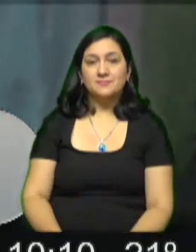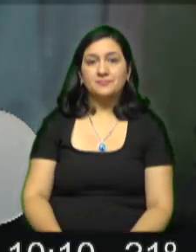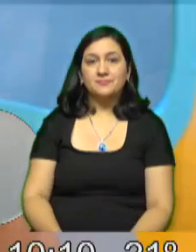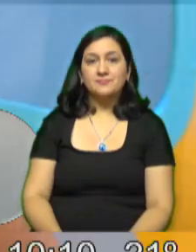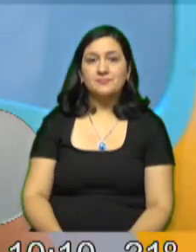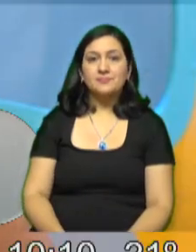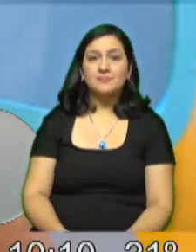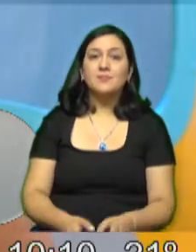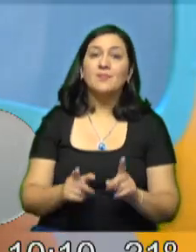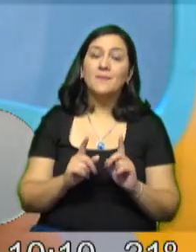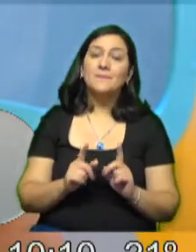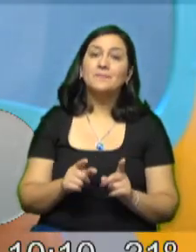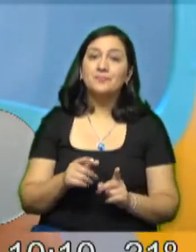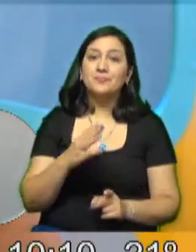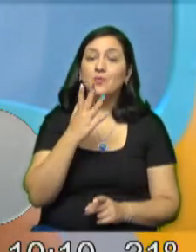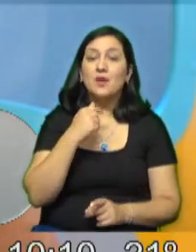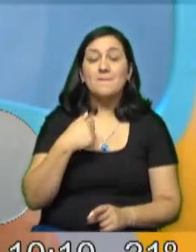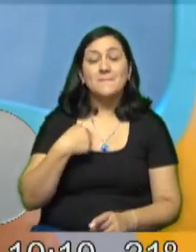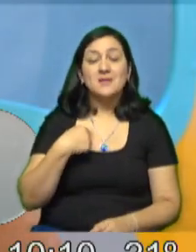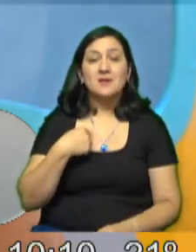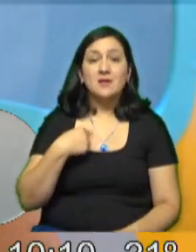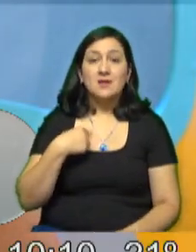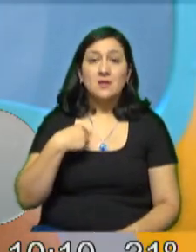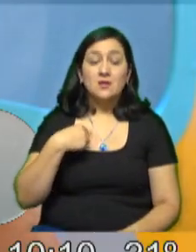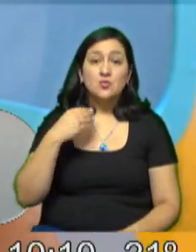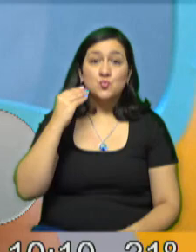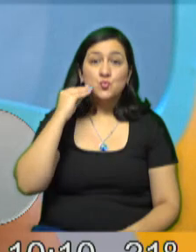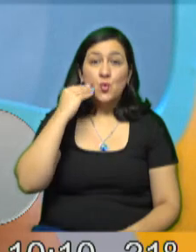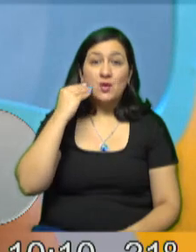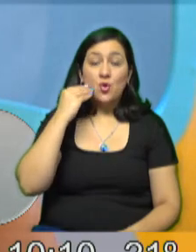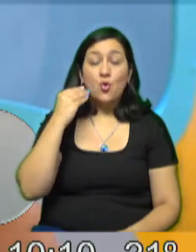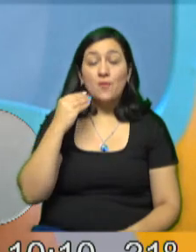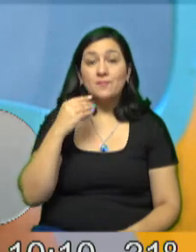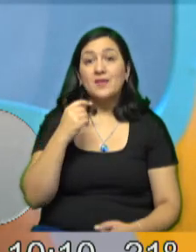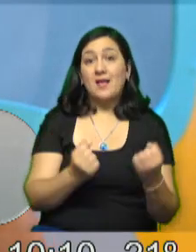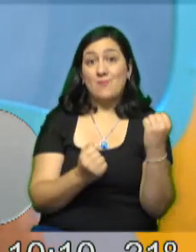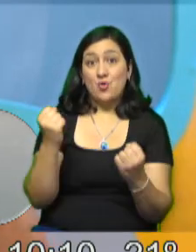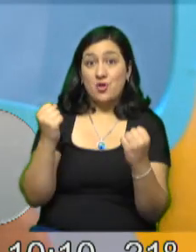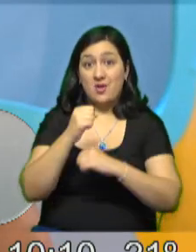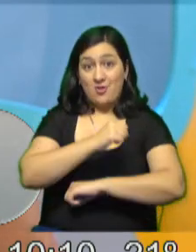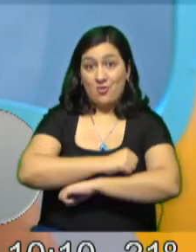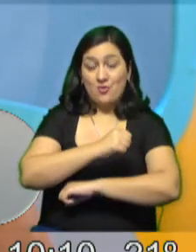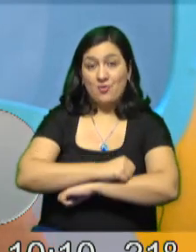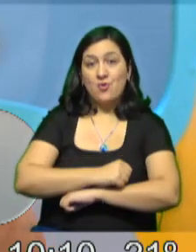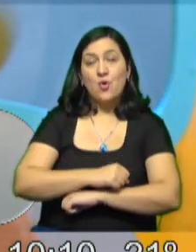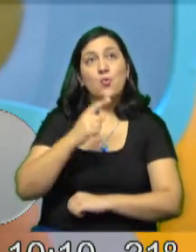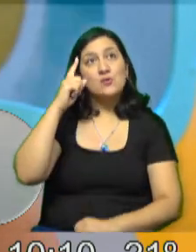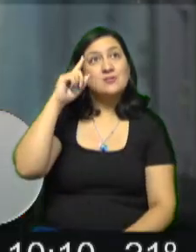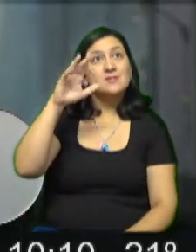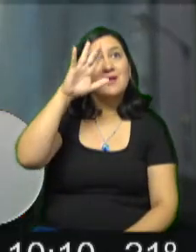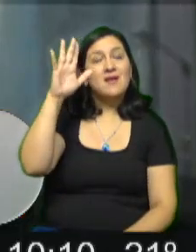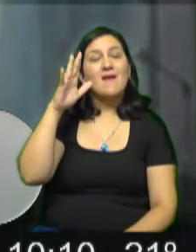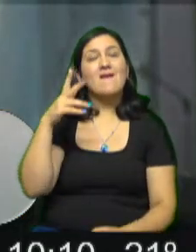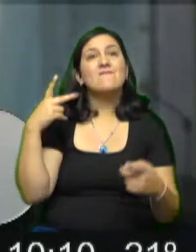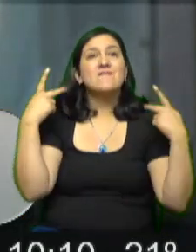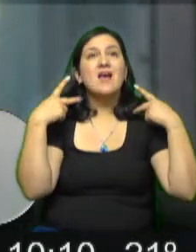¿Sabés que también me gustaba? Tengo un suegro camionero. Y esa lógica del camión, uno se imagina y romantiza, viajabas con tu